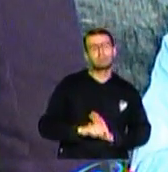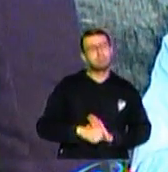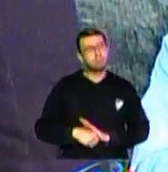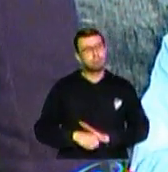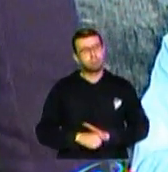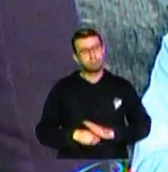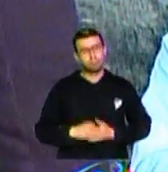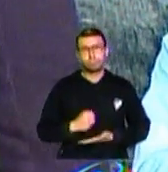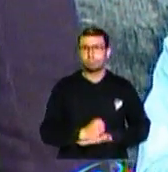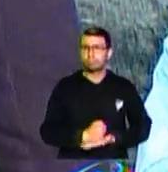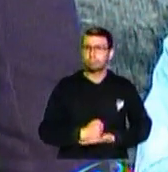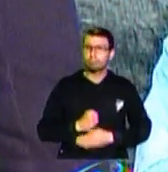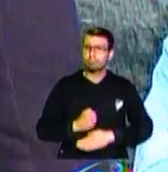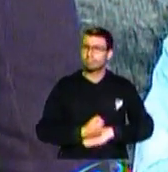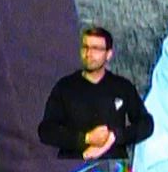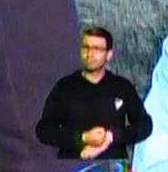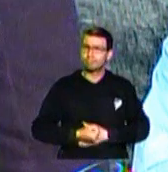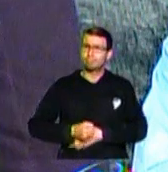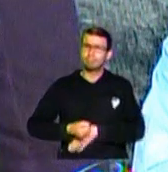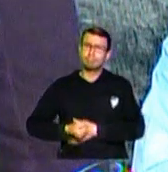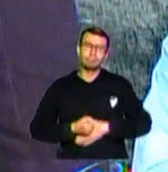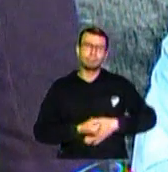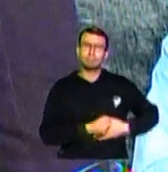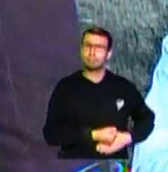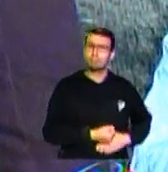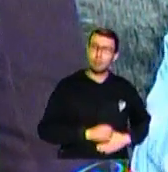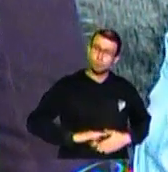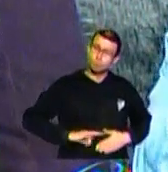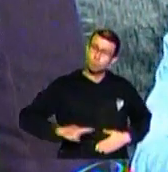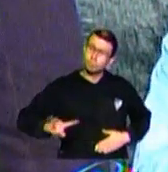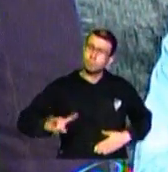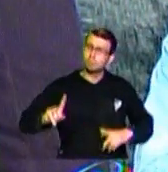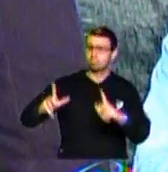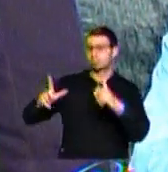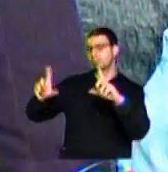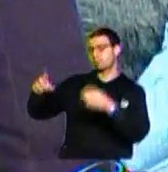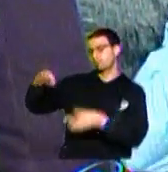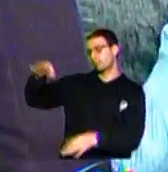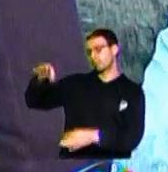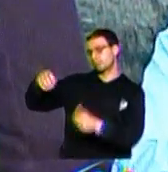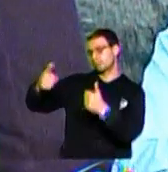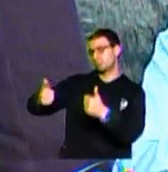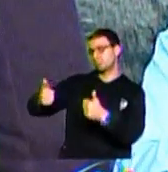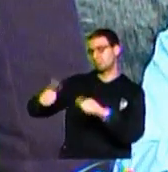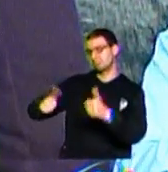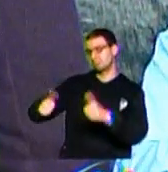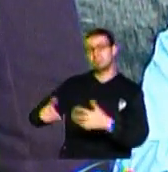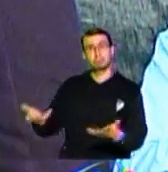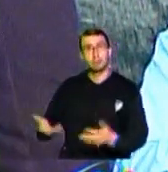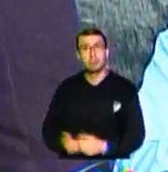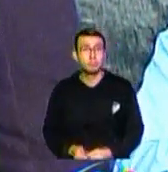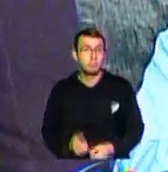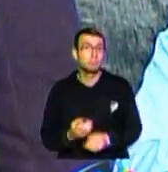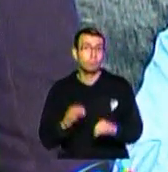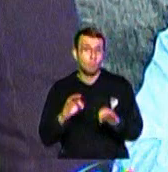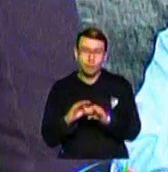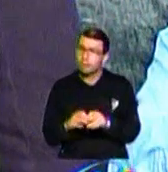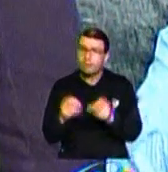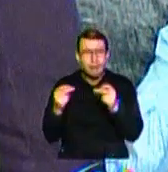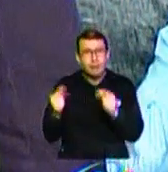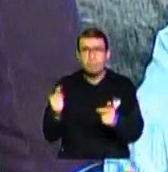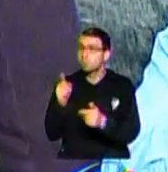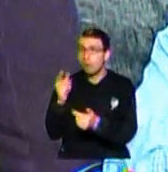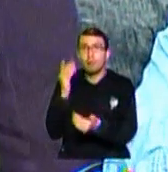manos de un ginecólogo perfecto para uno poder irle adelante al proceso, porque un diagnóstico oportuno